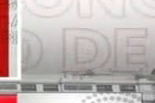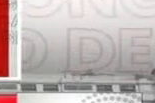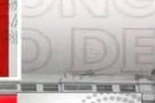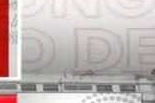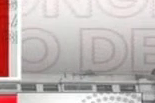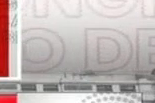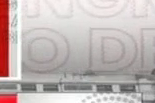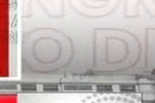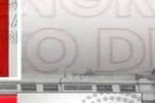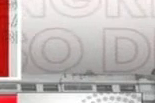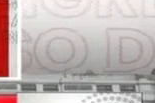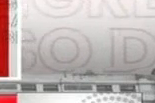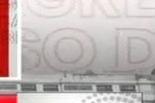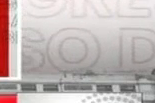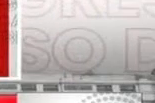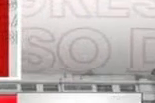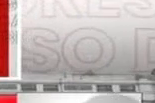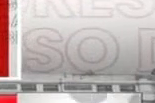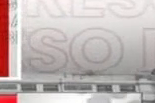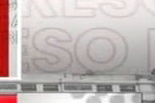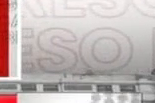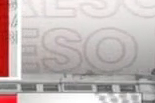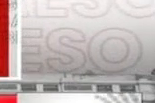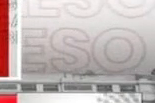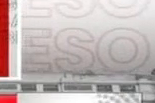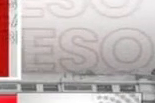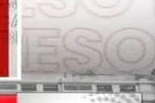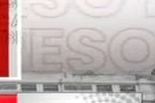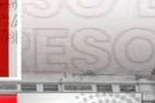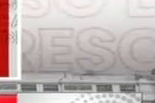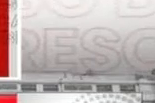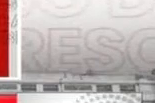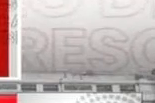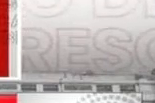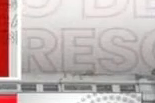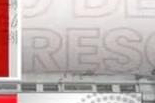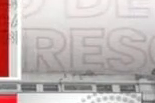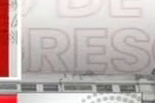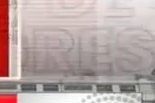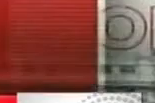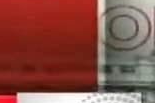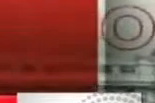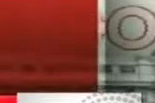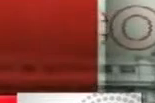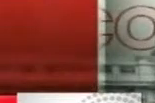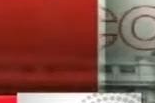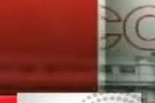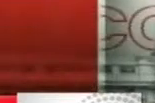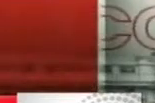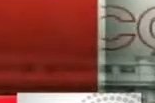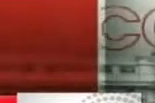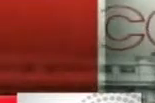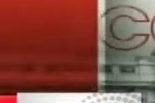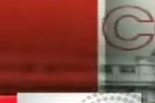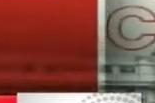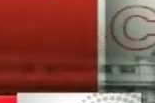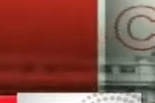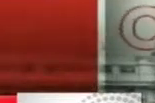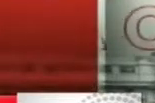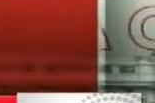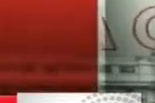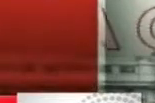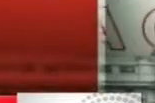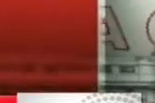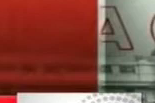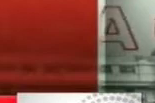señor presidente de la comisión, por otorgarme la palabra, y le agradezco también al señor ministro por escucharme. Gracias, señor congresista. Tiene